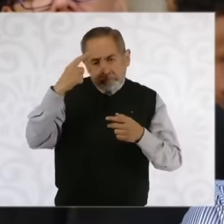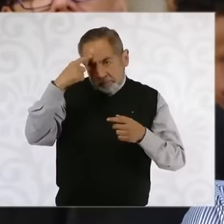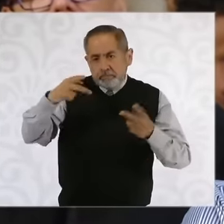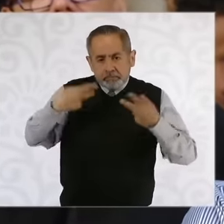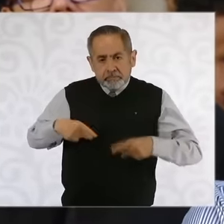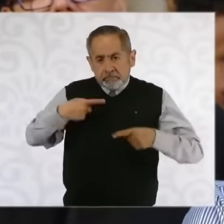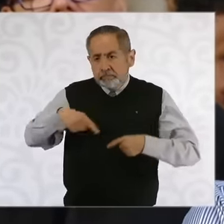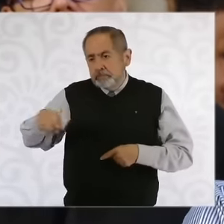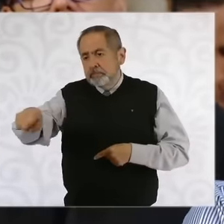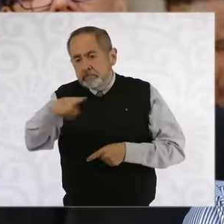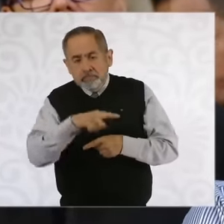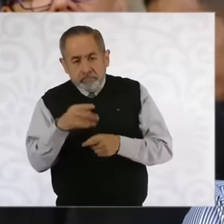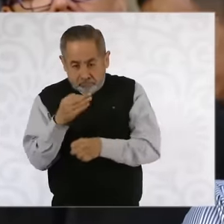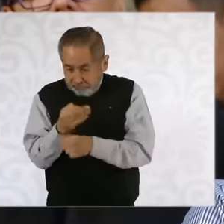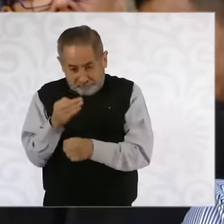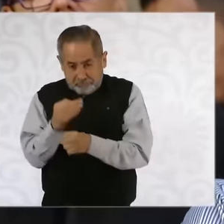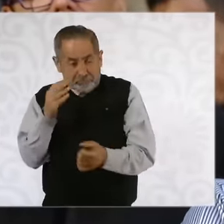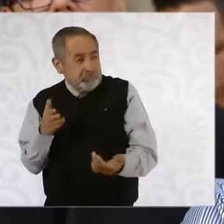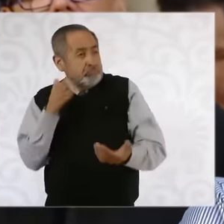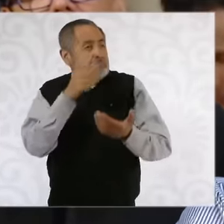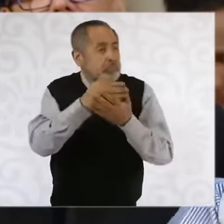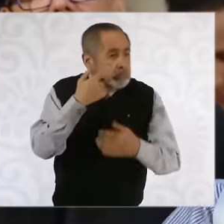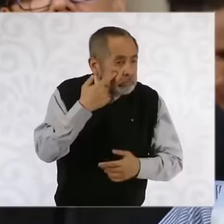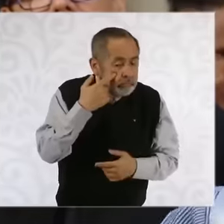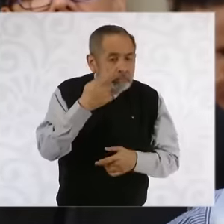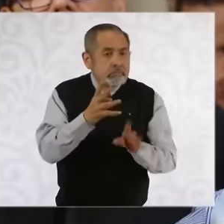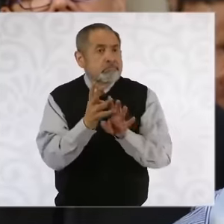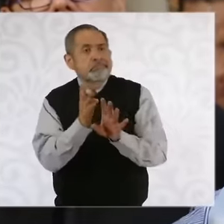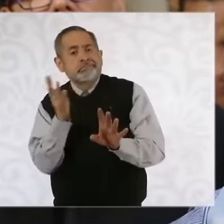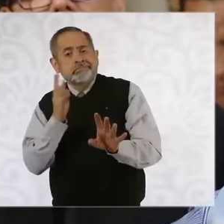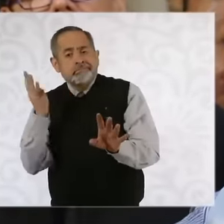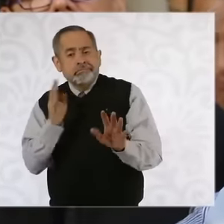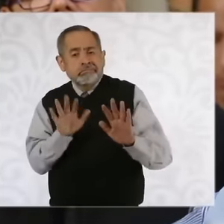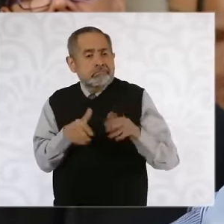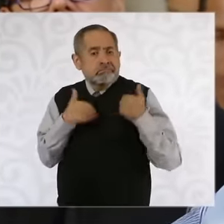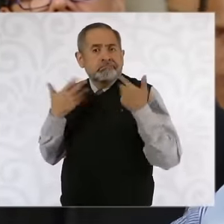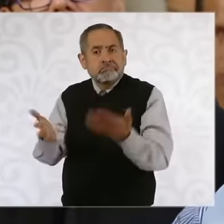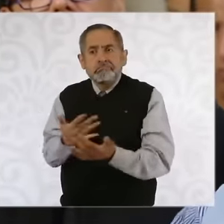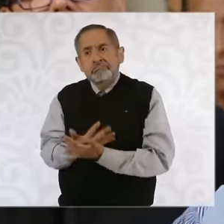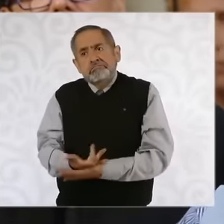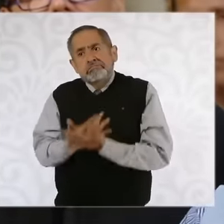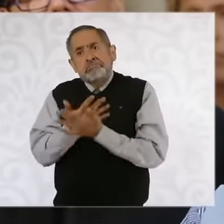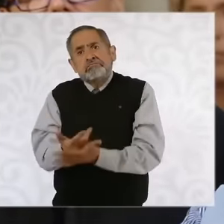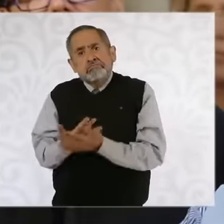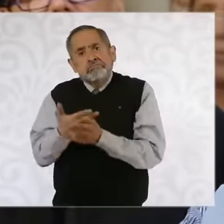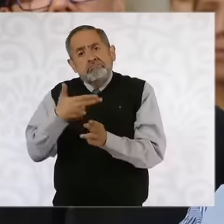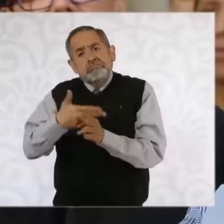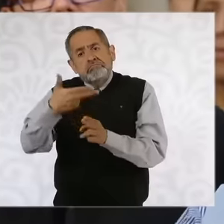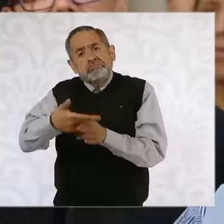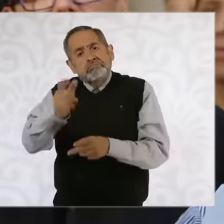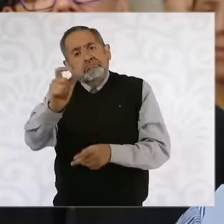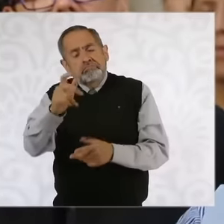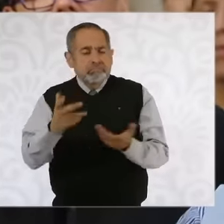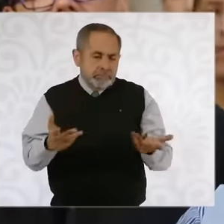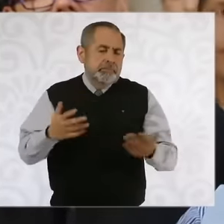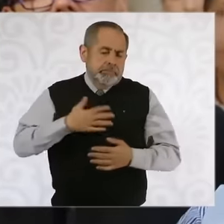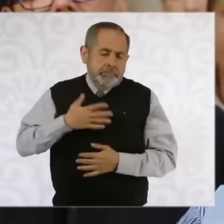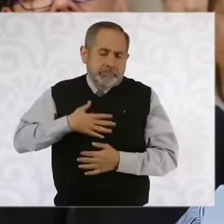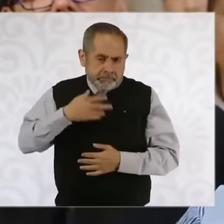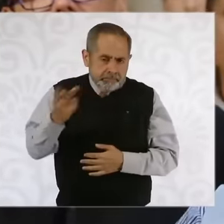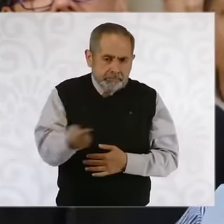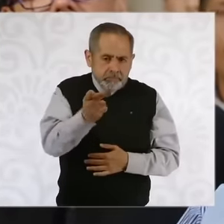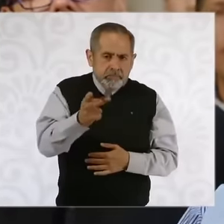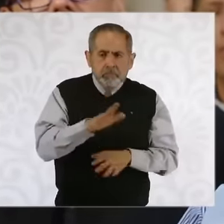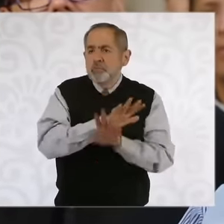que, si ustedes se dan en estos momentos una vuelta, se encuentran a las afueras de estos hospitales. Y mi pregunta con respecto a